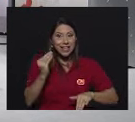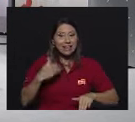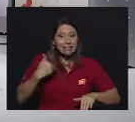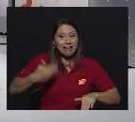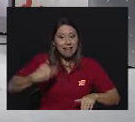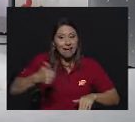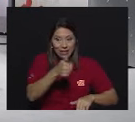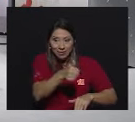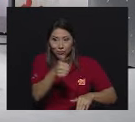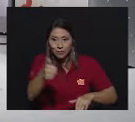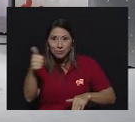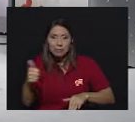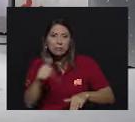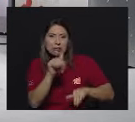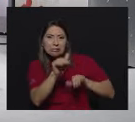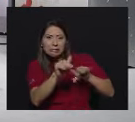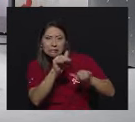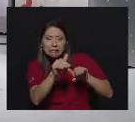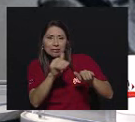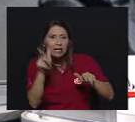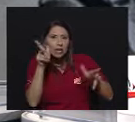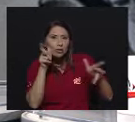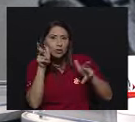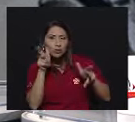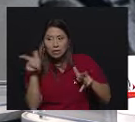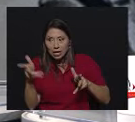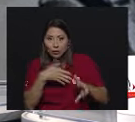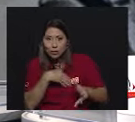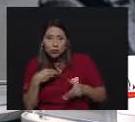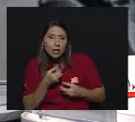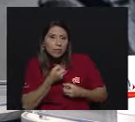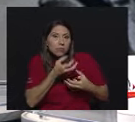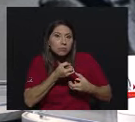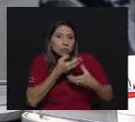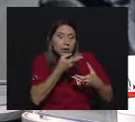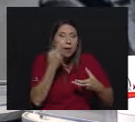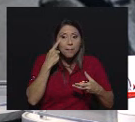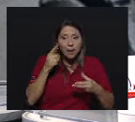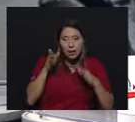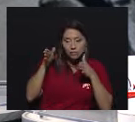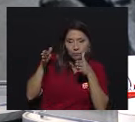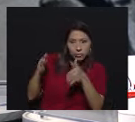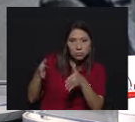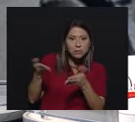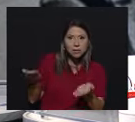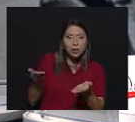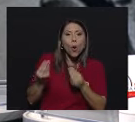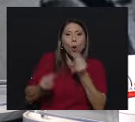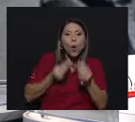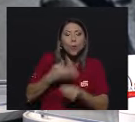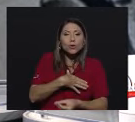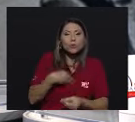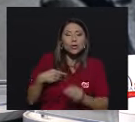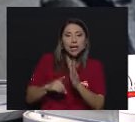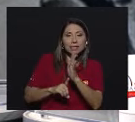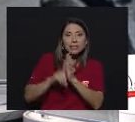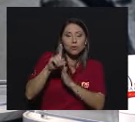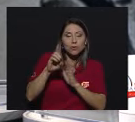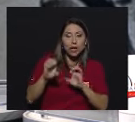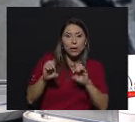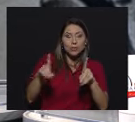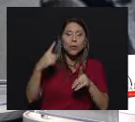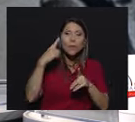también solicitan ser escuchados, ¿verdad? En la forma en que también les gustaría que se aborden los temas y que se desarrolle la educación